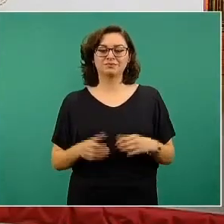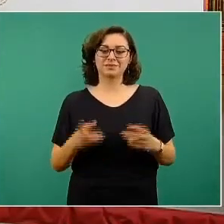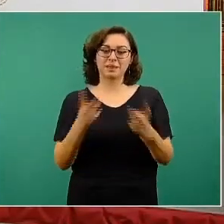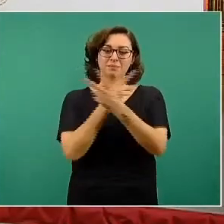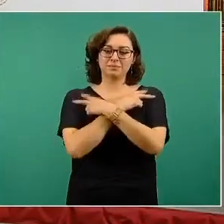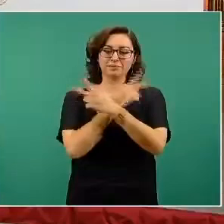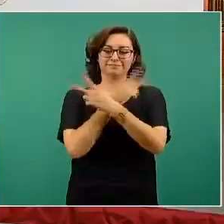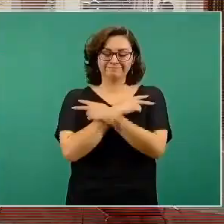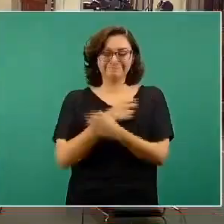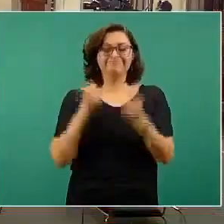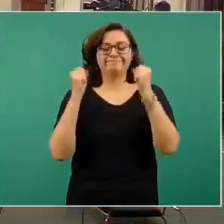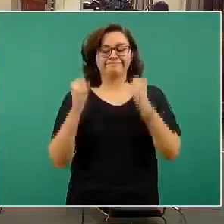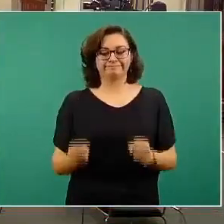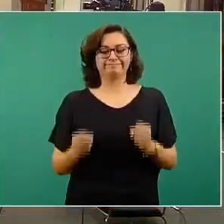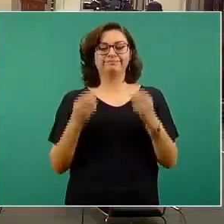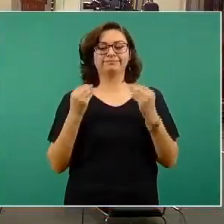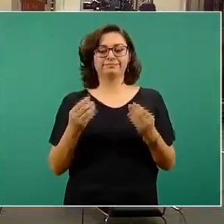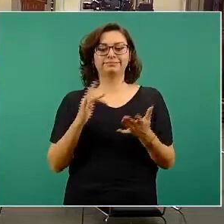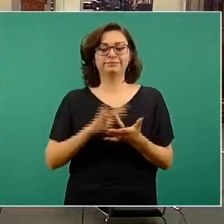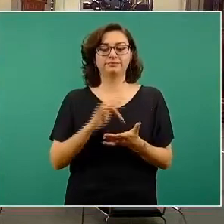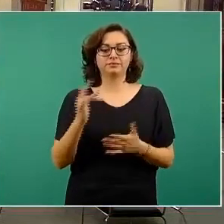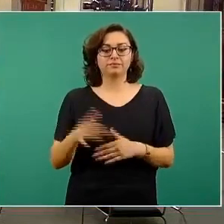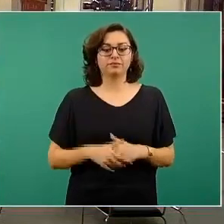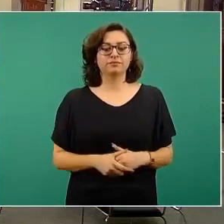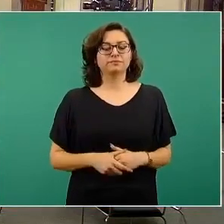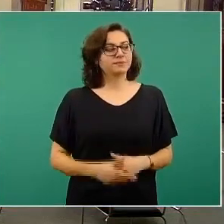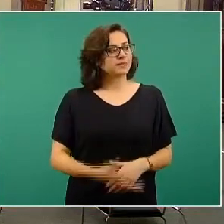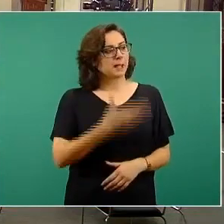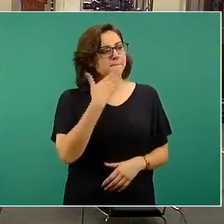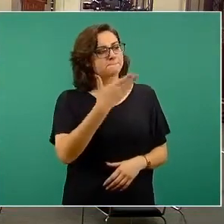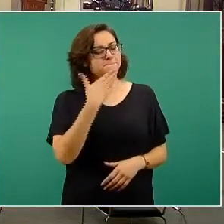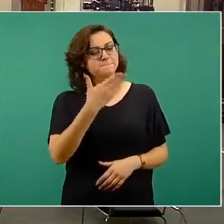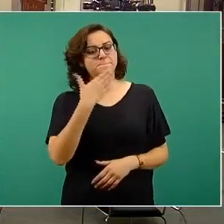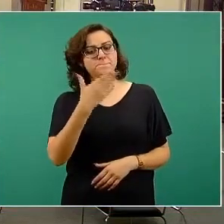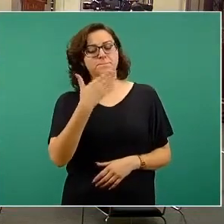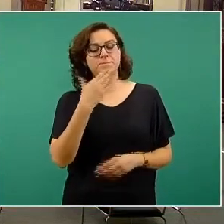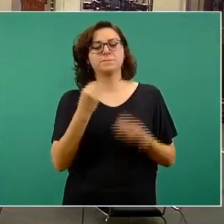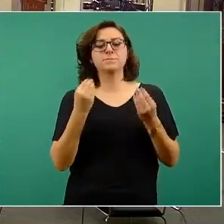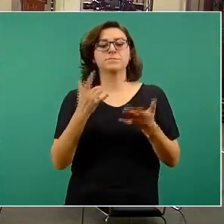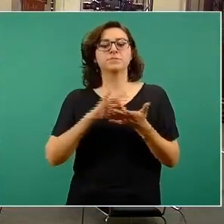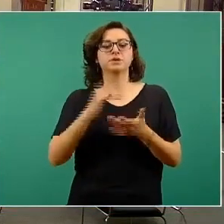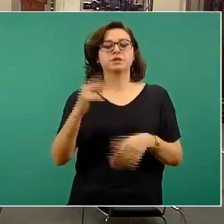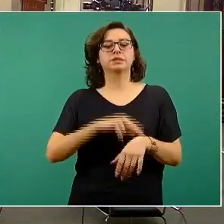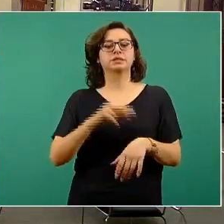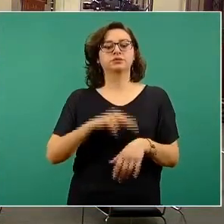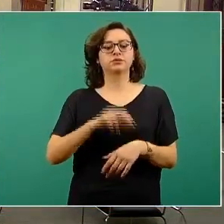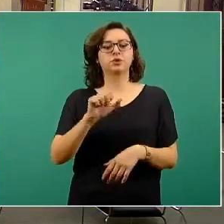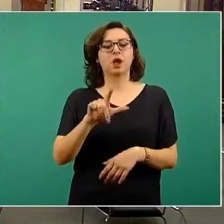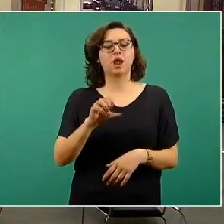seguras. Muchas gracias. Súper, muy bien, muchas gracias, doctor Alomía.